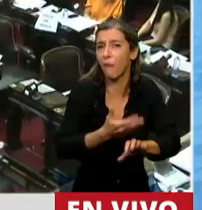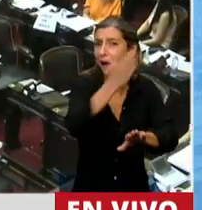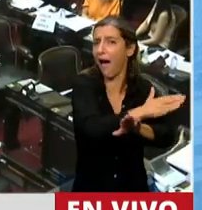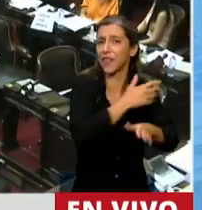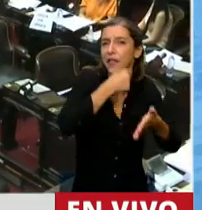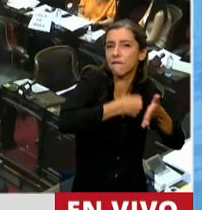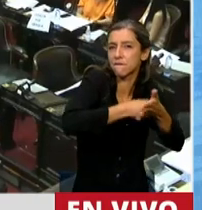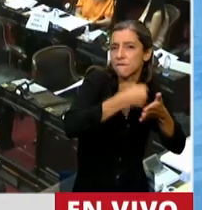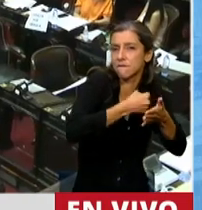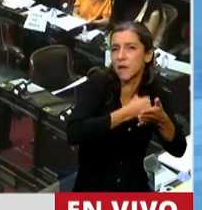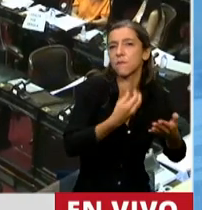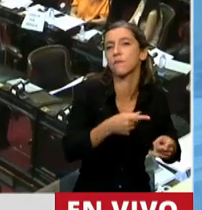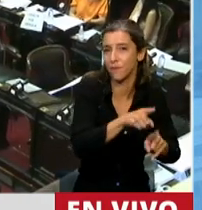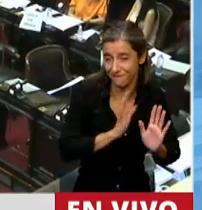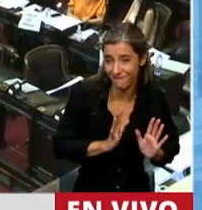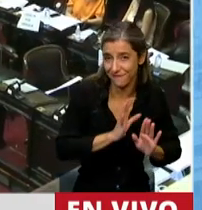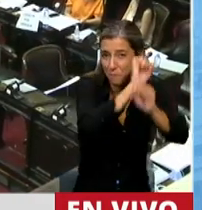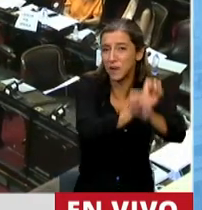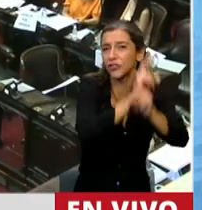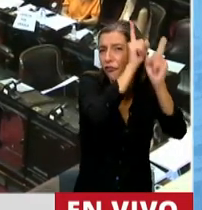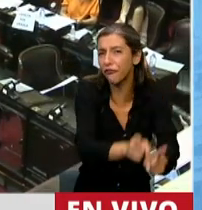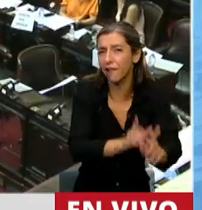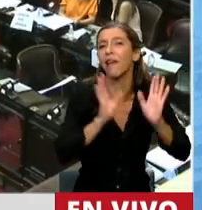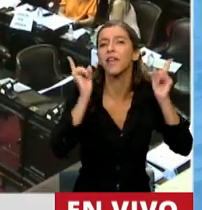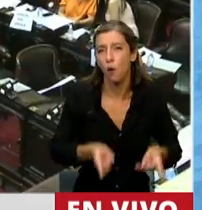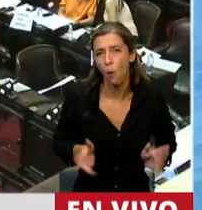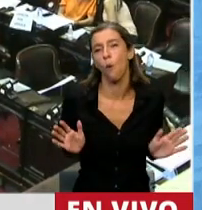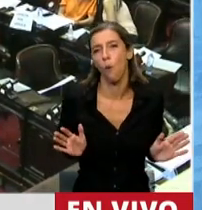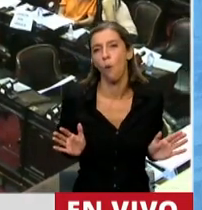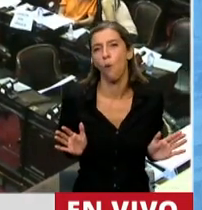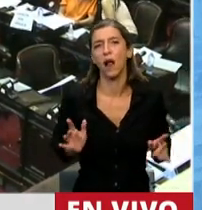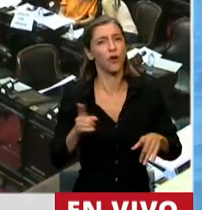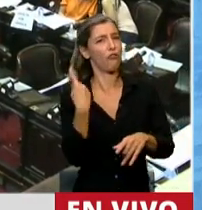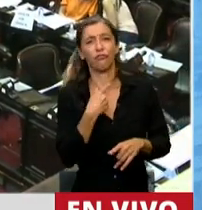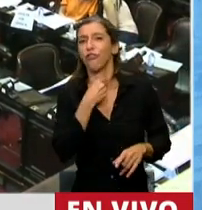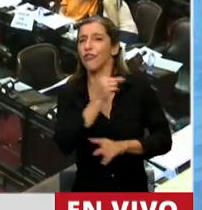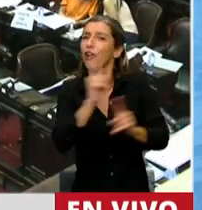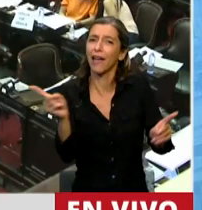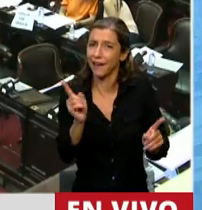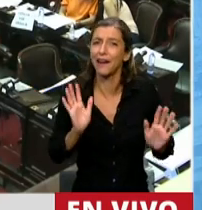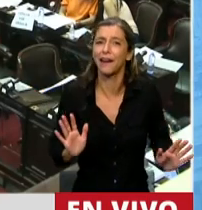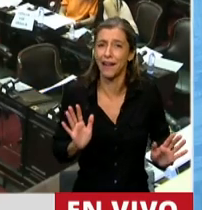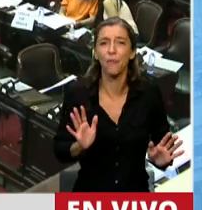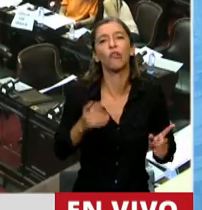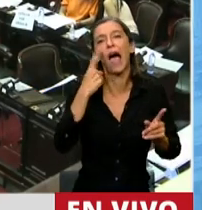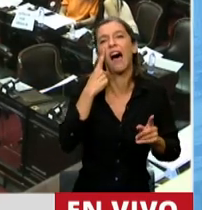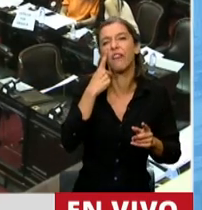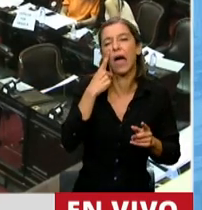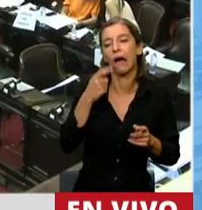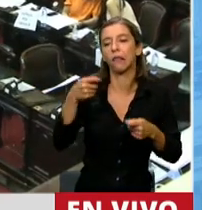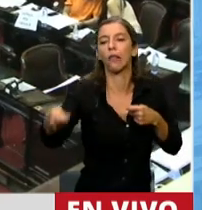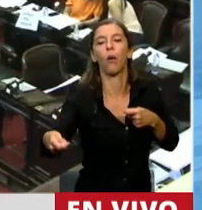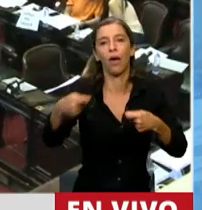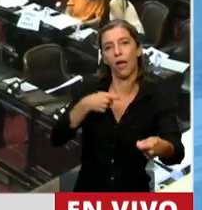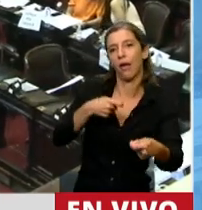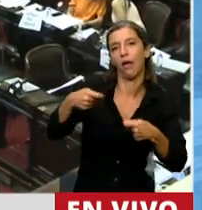No queremos tomar los temas como chicana. No queremos un toma y daca, te tiro esto y agarro lo otro.